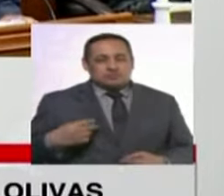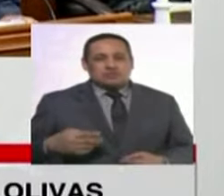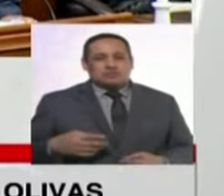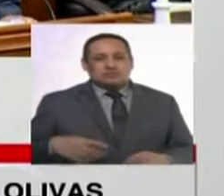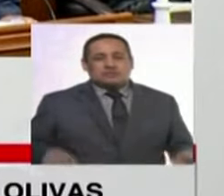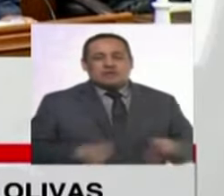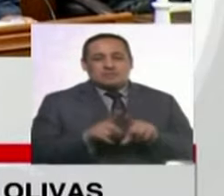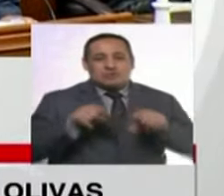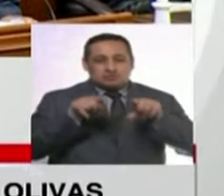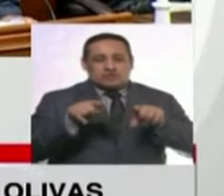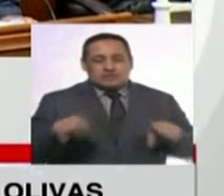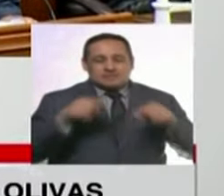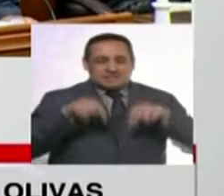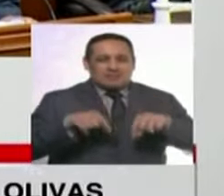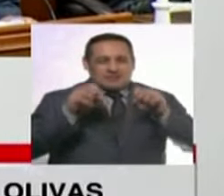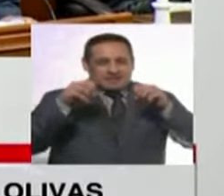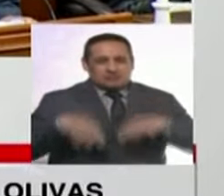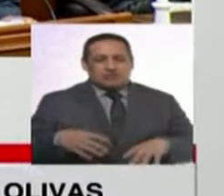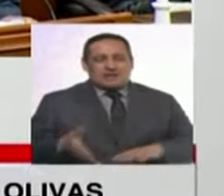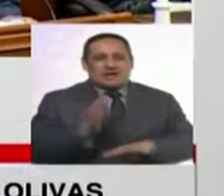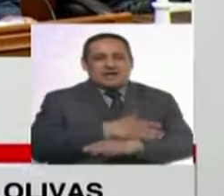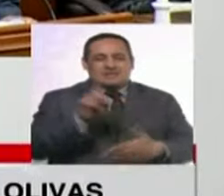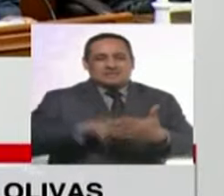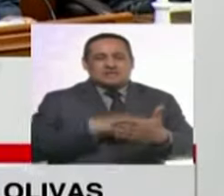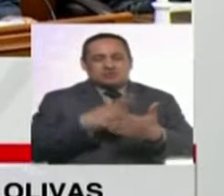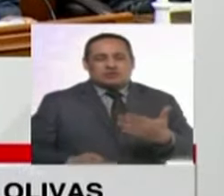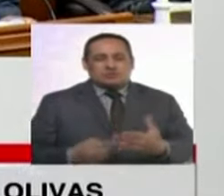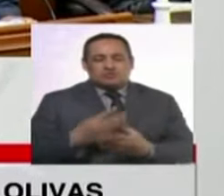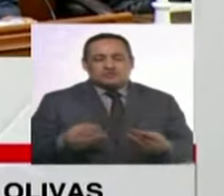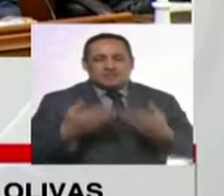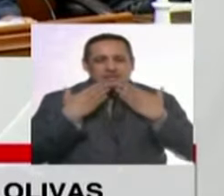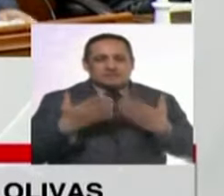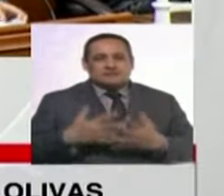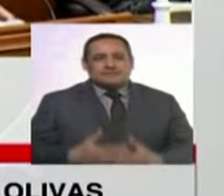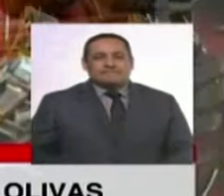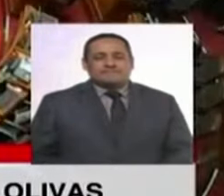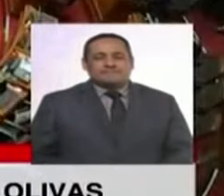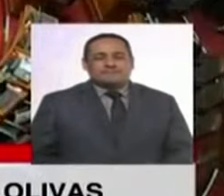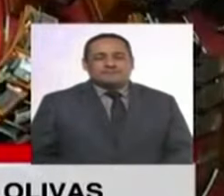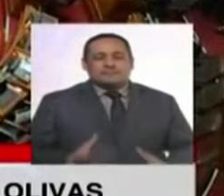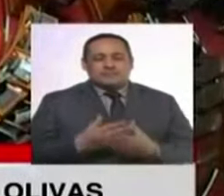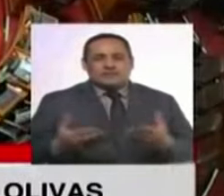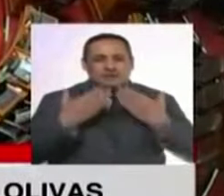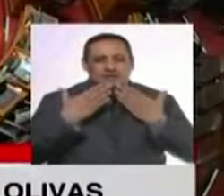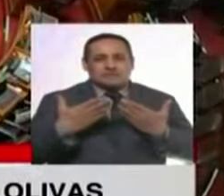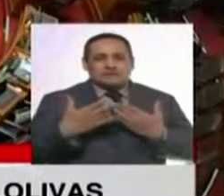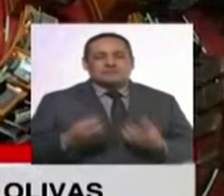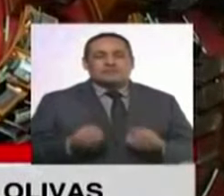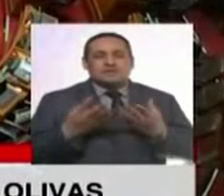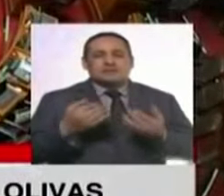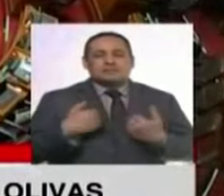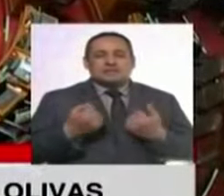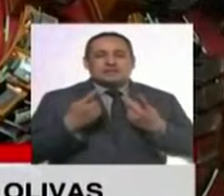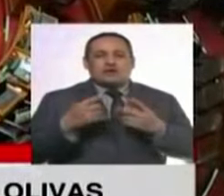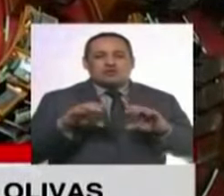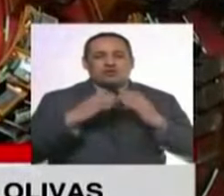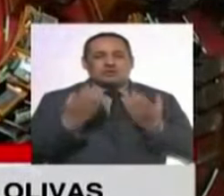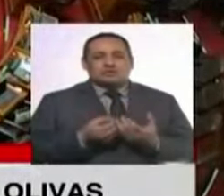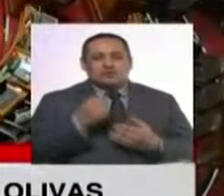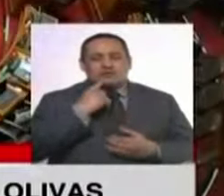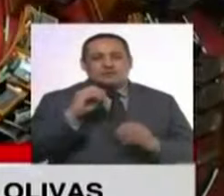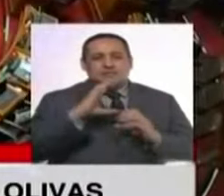usted debe renunciar antes que es el censure Muchas gracias gracias congresista le toca el turno al